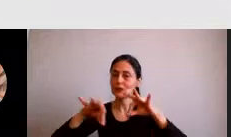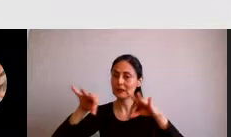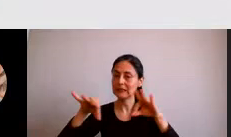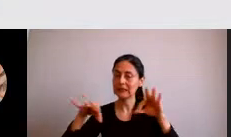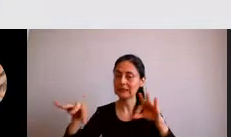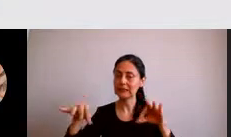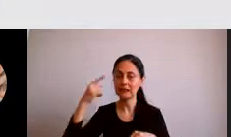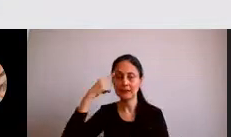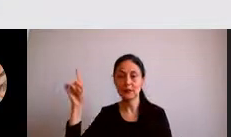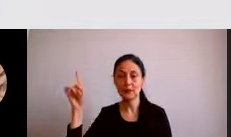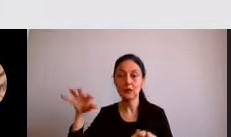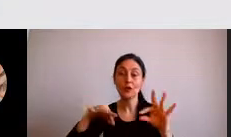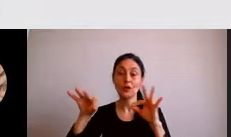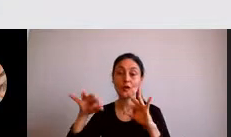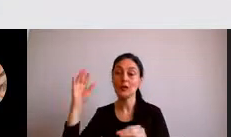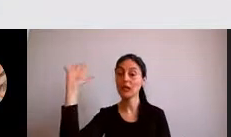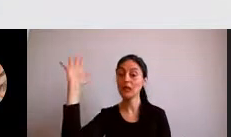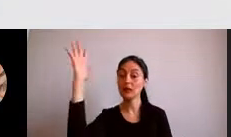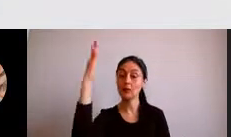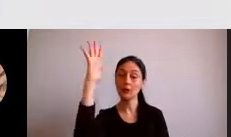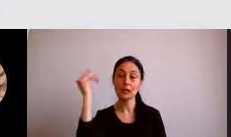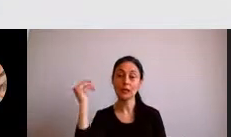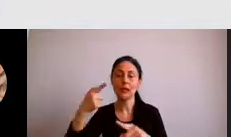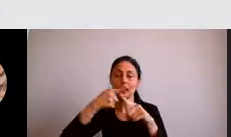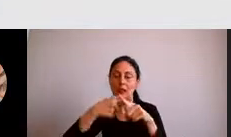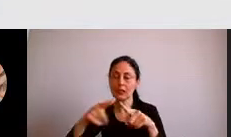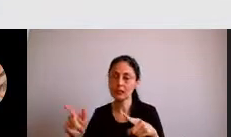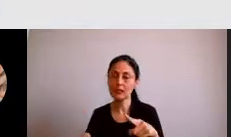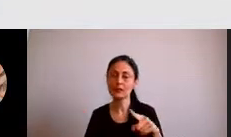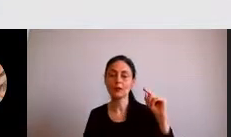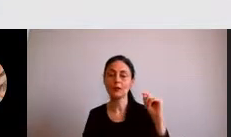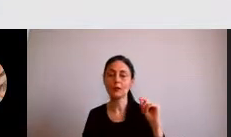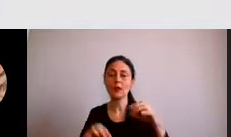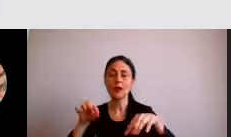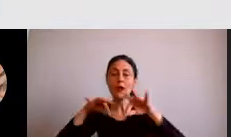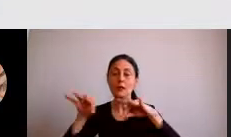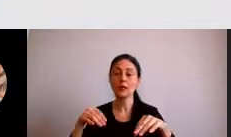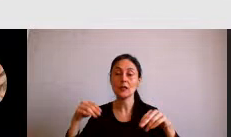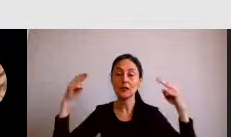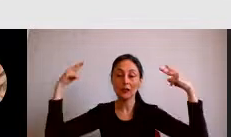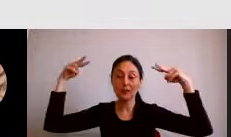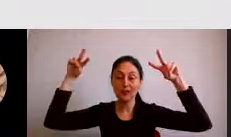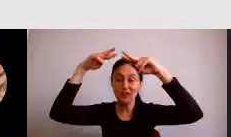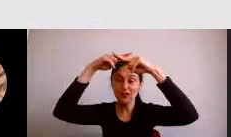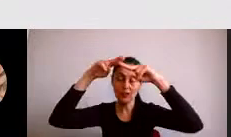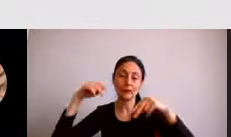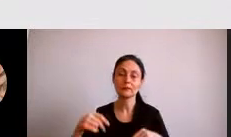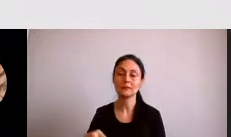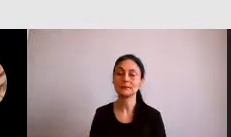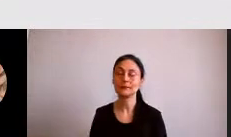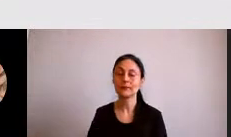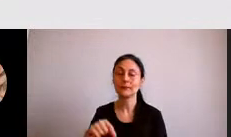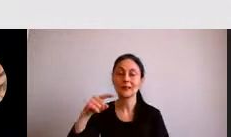un ingeniero forestal hace algo muy distinto a un ingeniero en electrónica, por ejemplo. Ya, en este caso, la tecnología